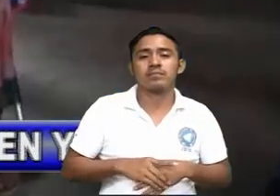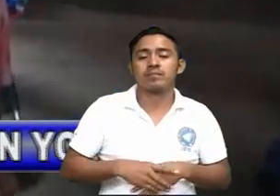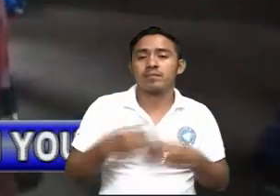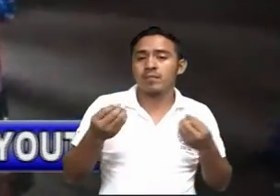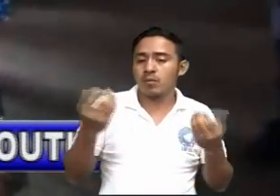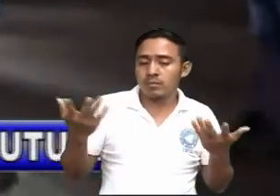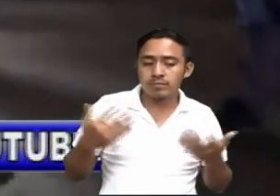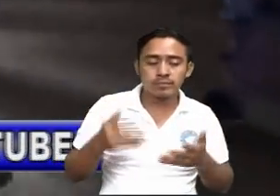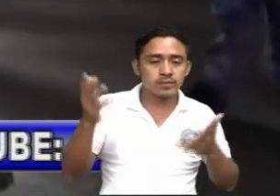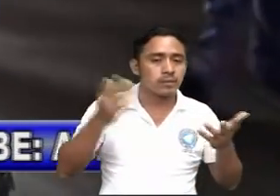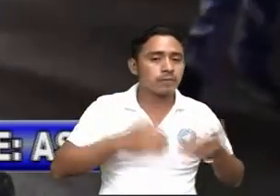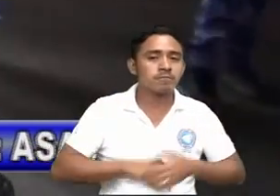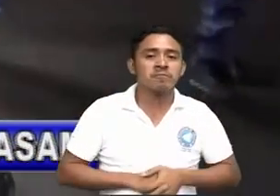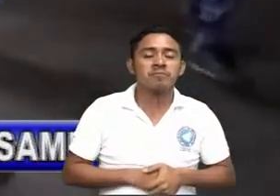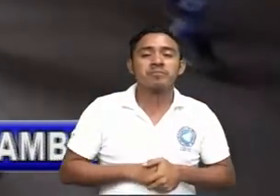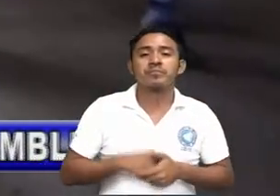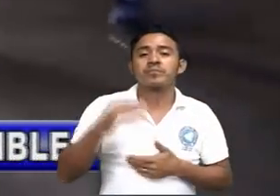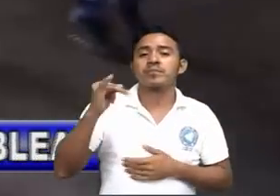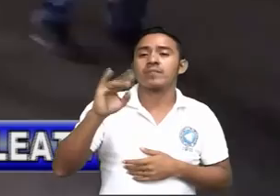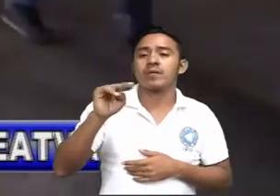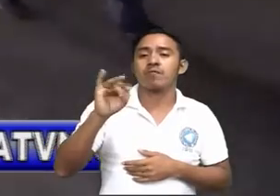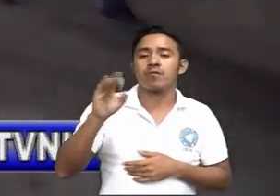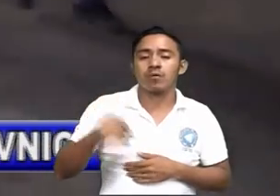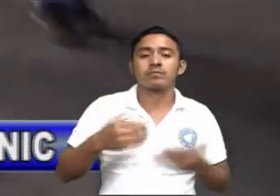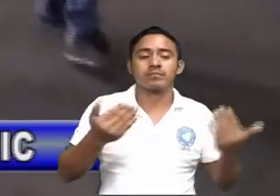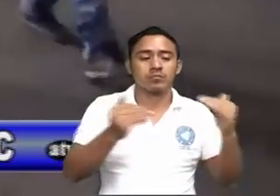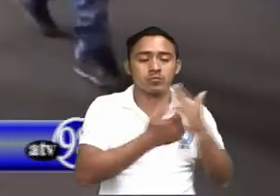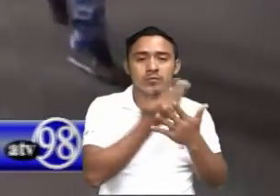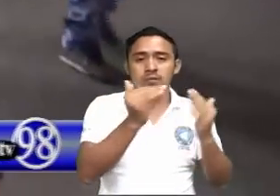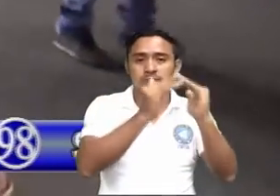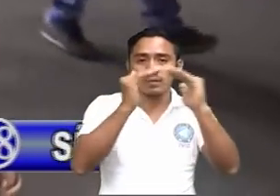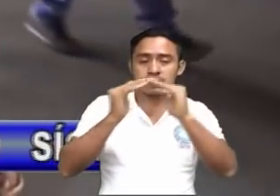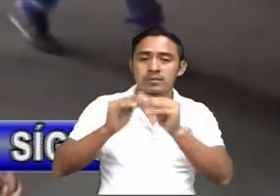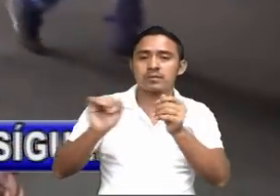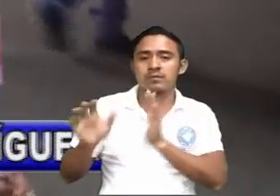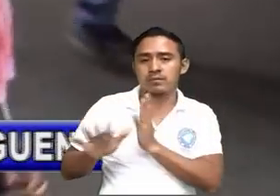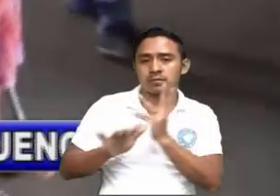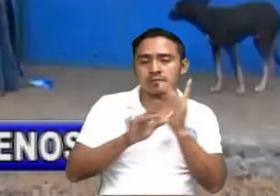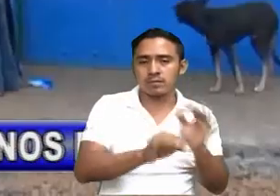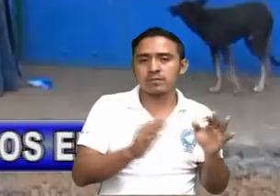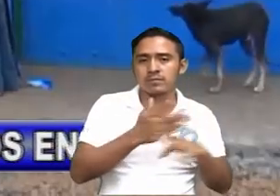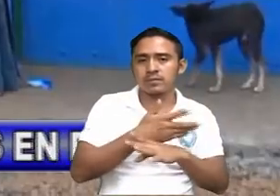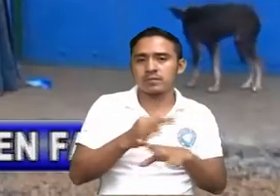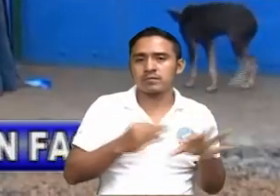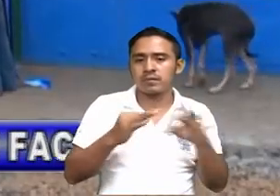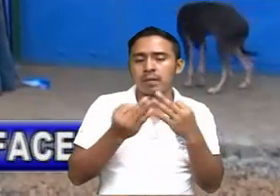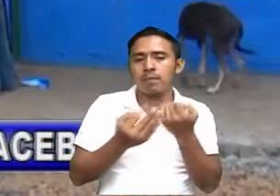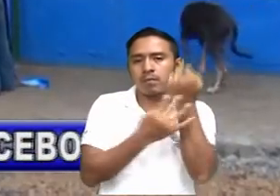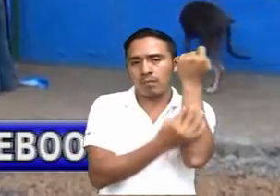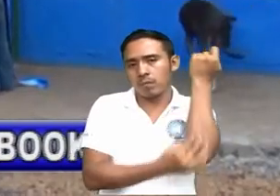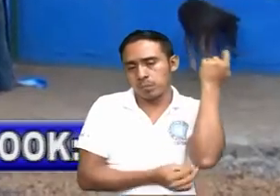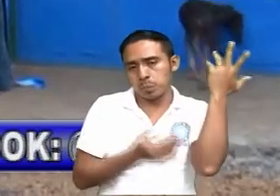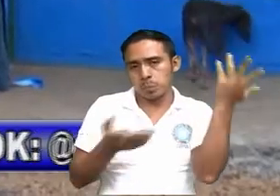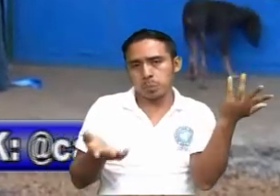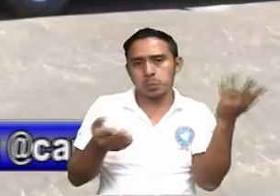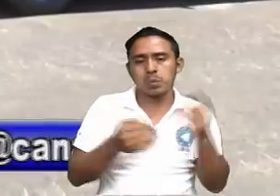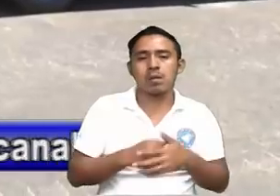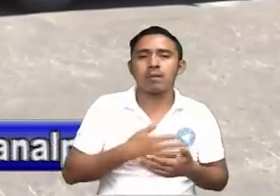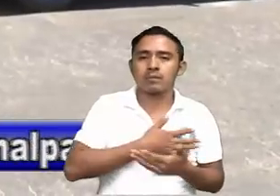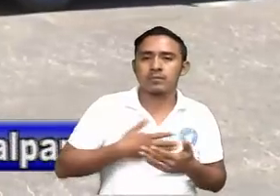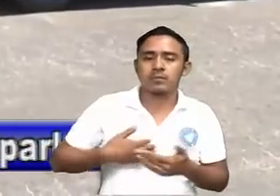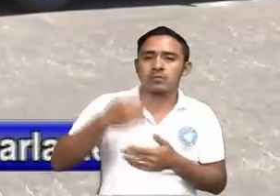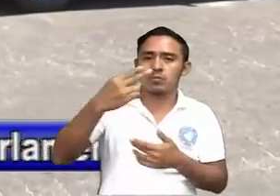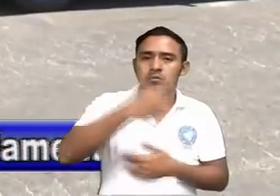gobierno sandinista, a través del INIFON, construyó 20 viviendas en San Juan del Sur para familias de escasos recursos y mejoró